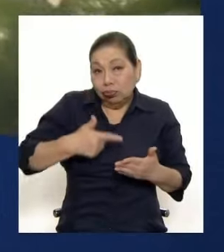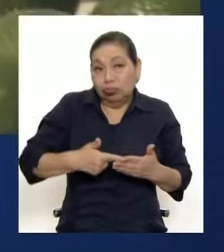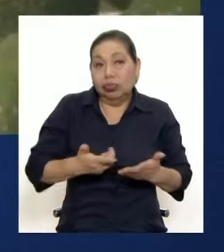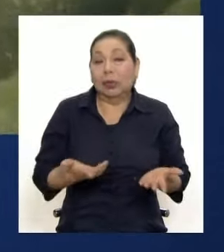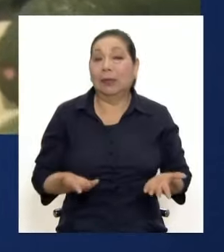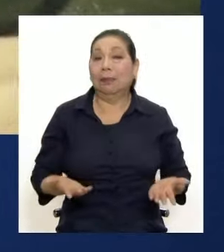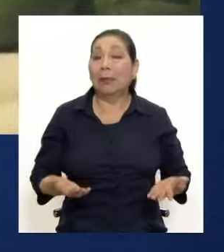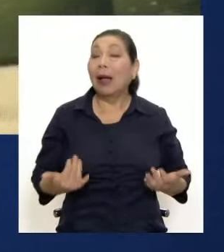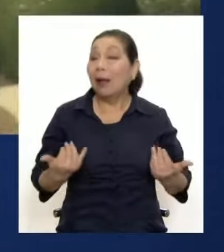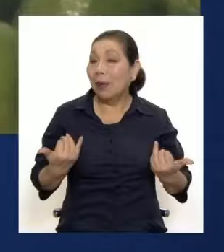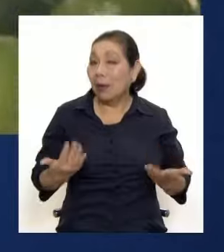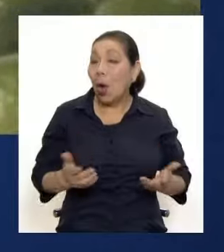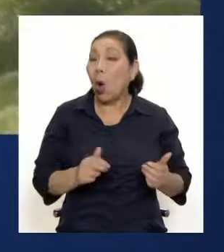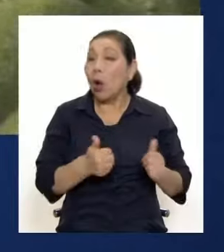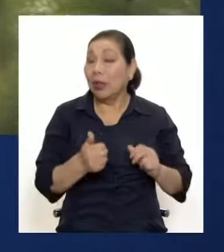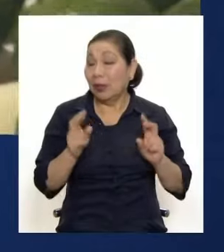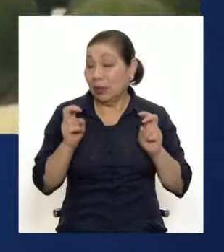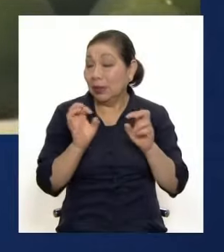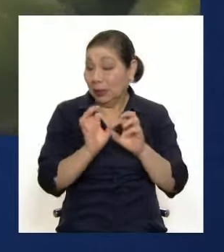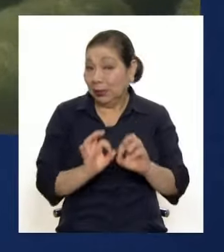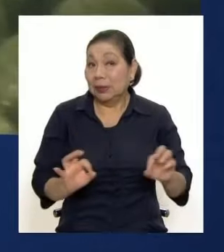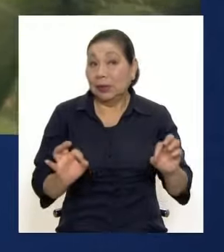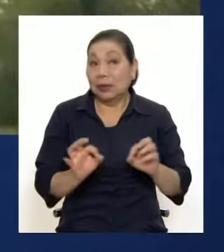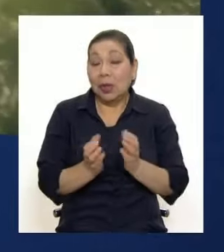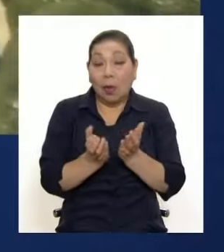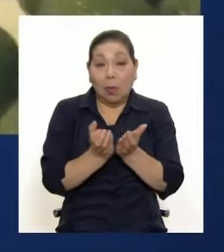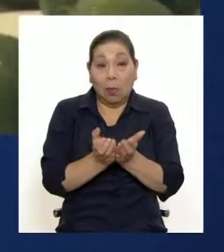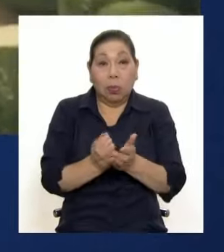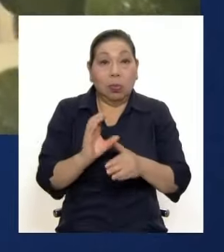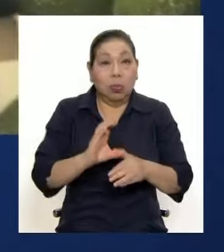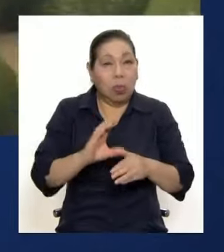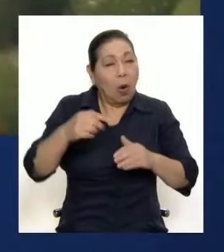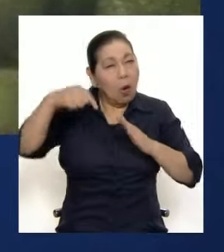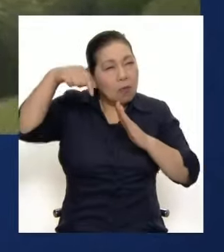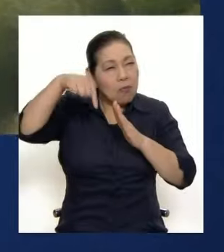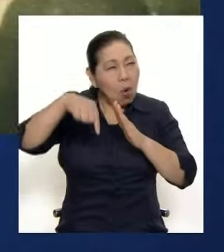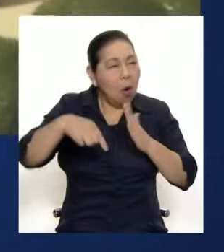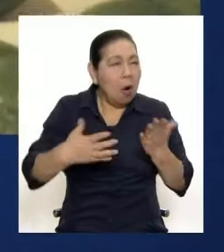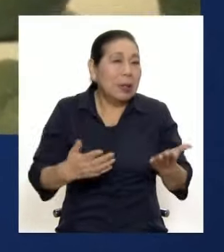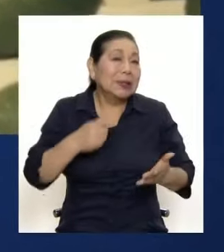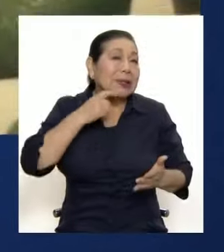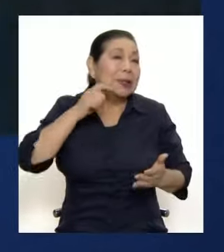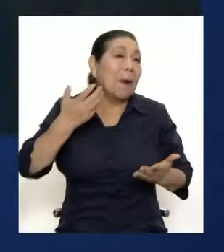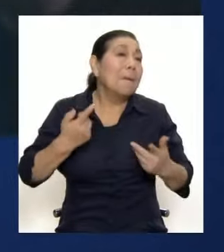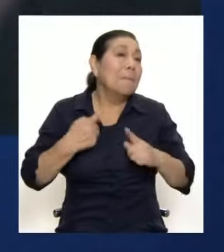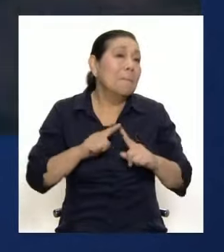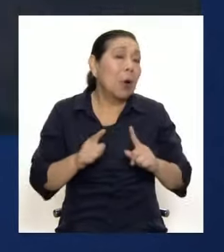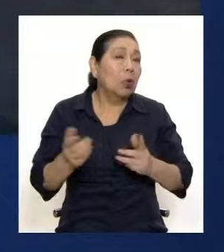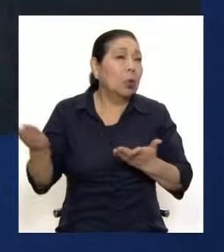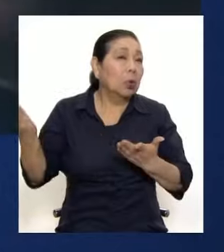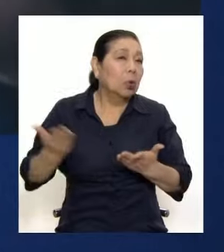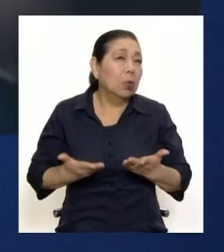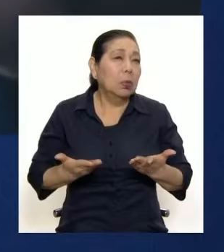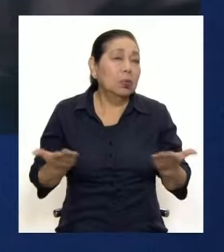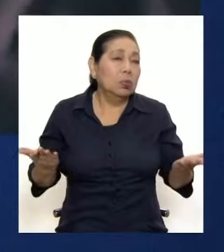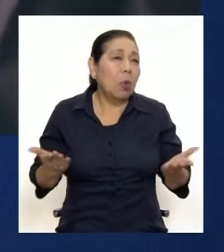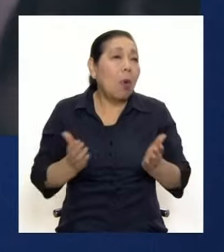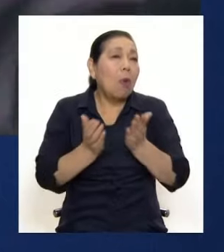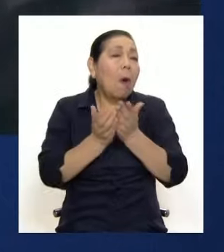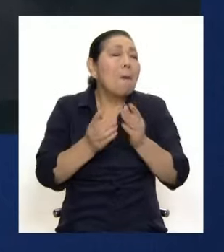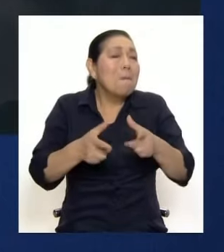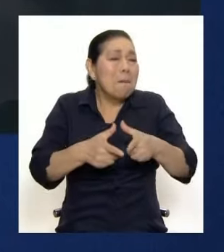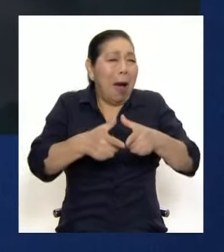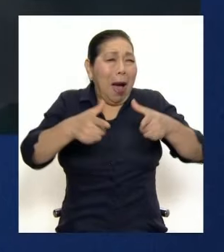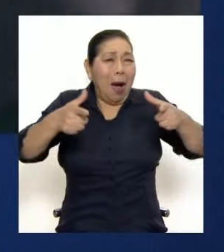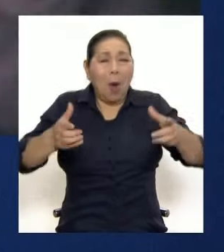manejo y además otro tema muy importante el puerto chancay tiene una profundidad necesaria como para recibir a los a Los buques más